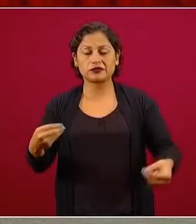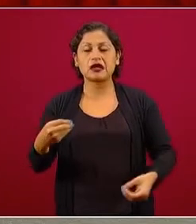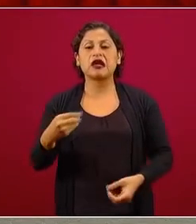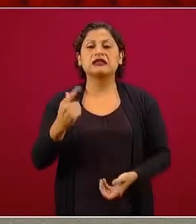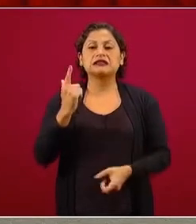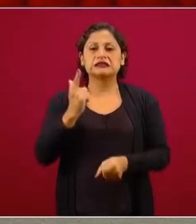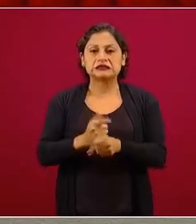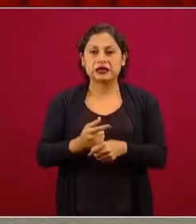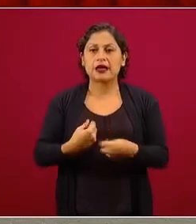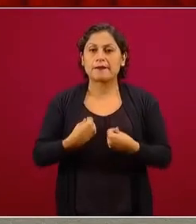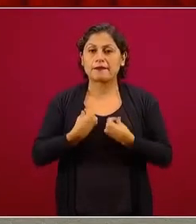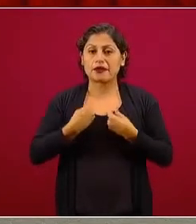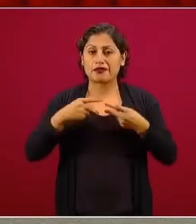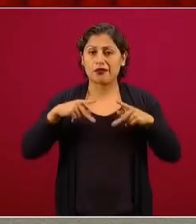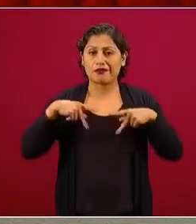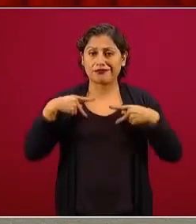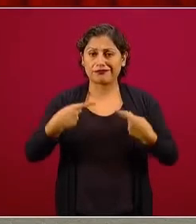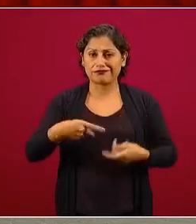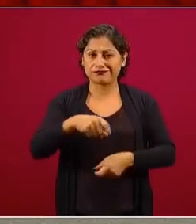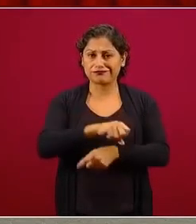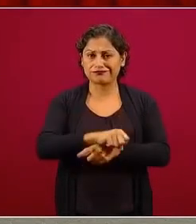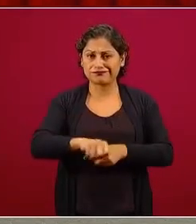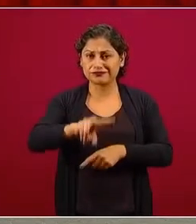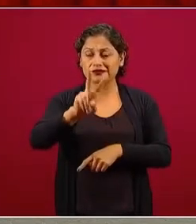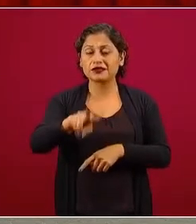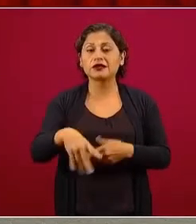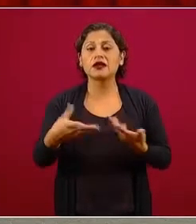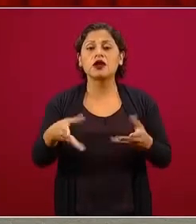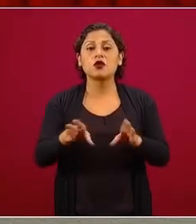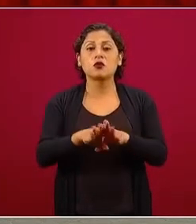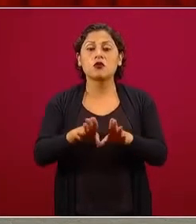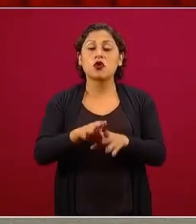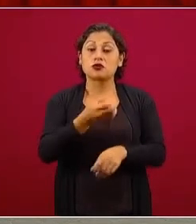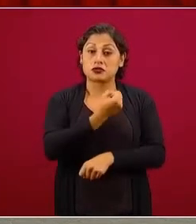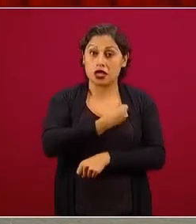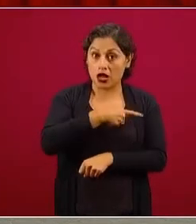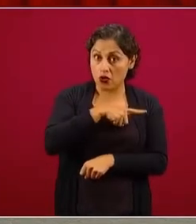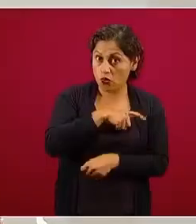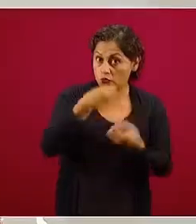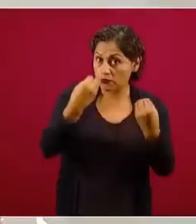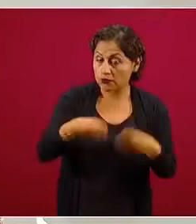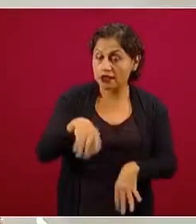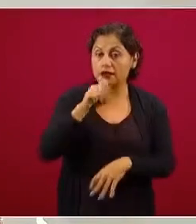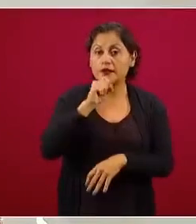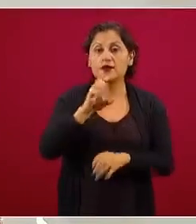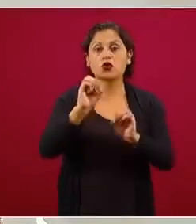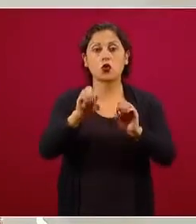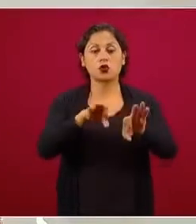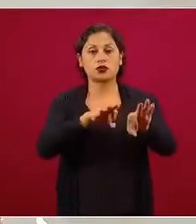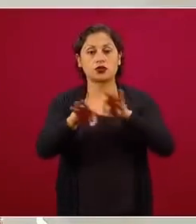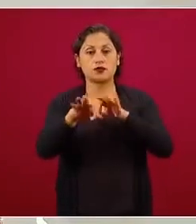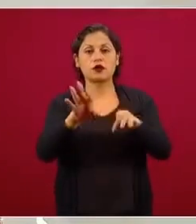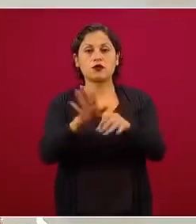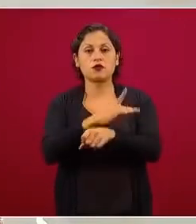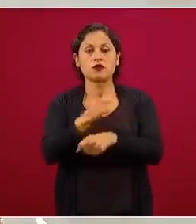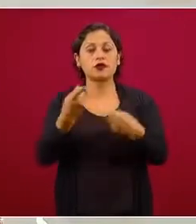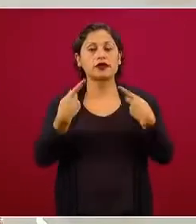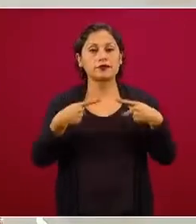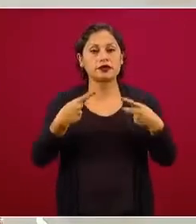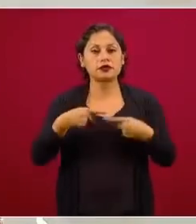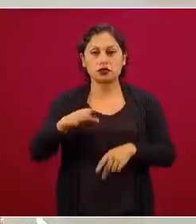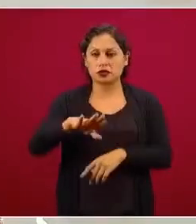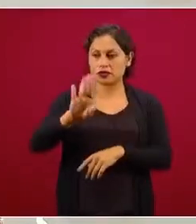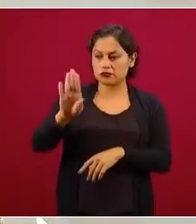vida, de la salud, de la economía, del trabajo, porque las personas que fallecen no solo son